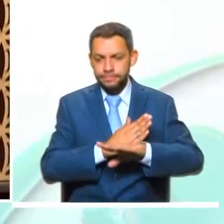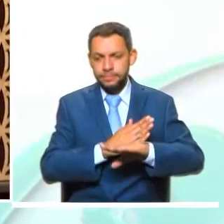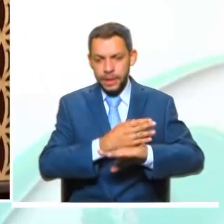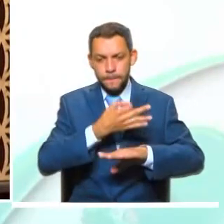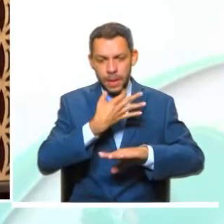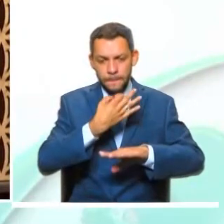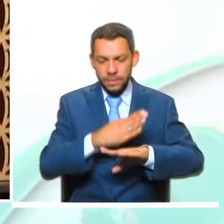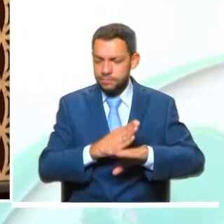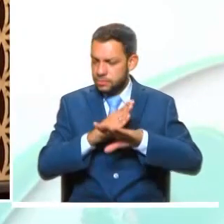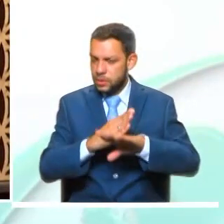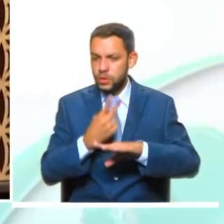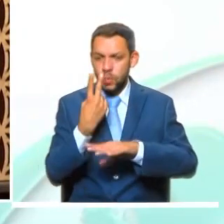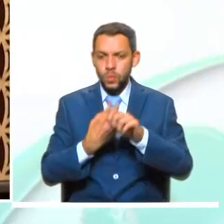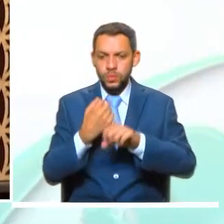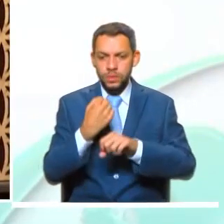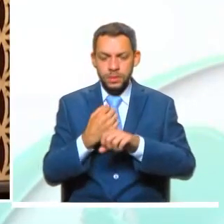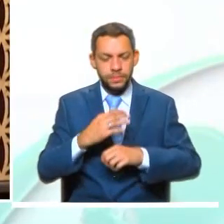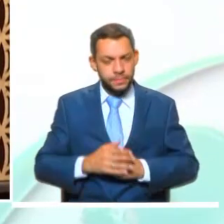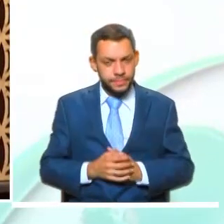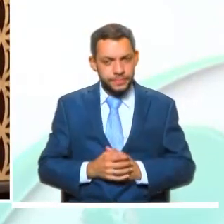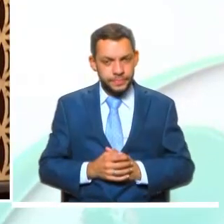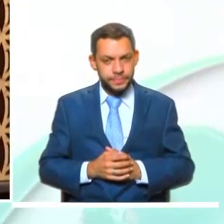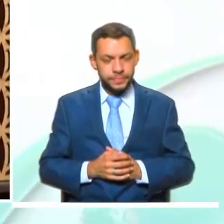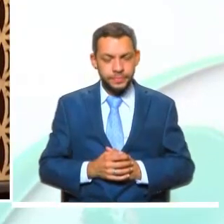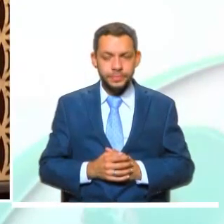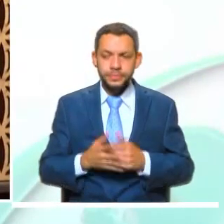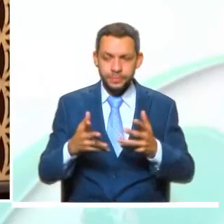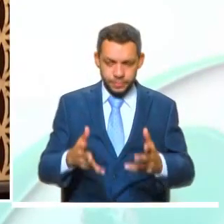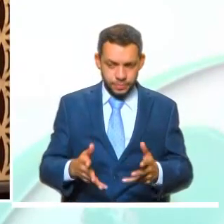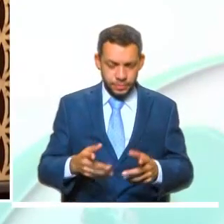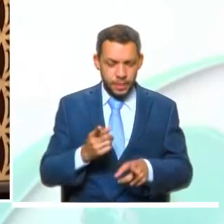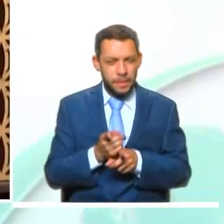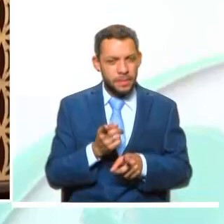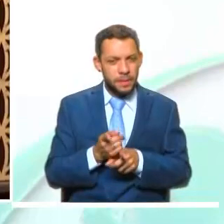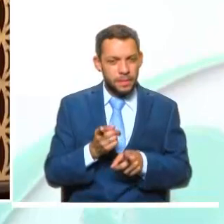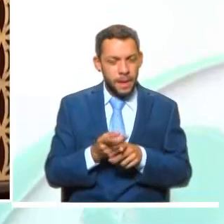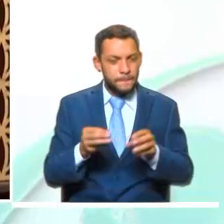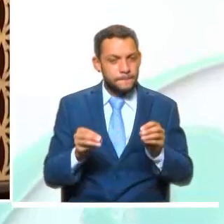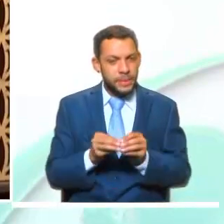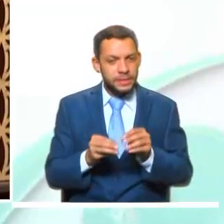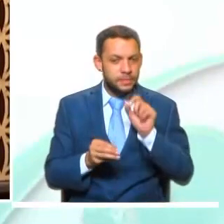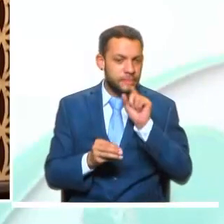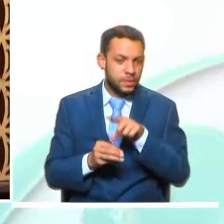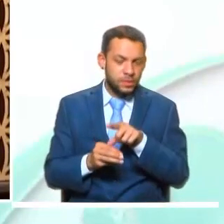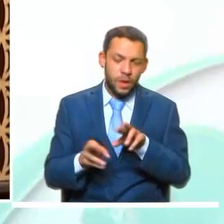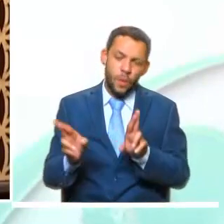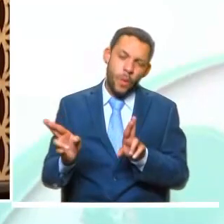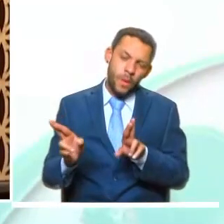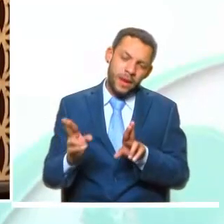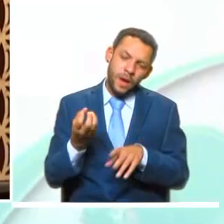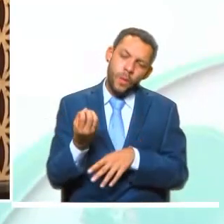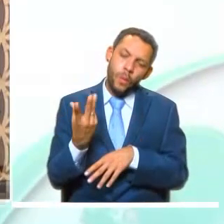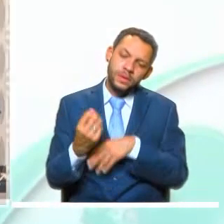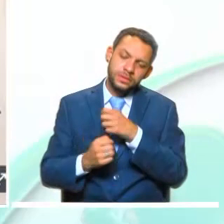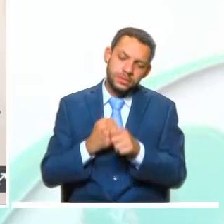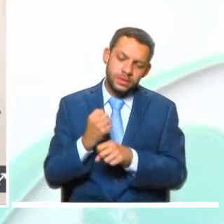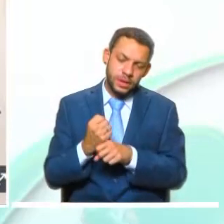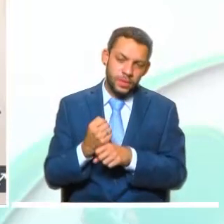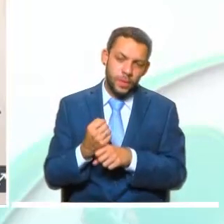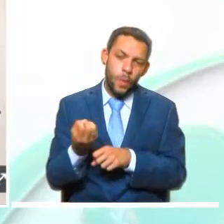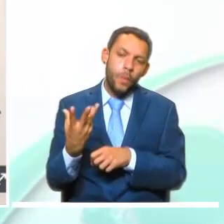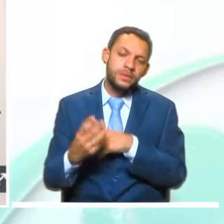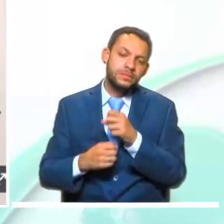que debo hacer bueno qué bueno que en esas preguntas pongan la edad habría que hacer una historia clínica